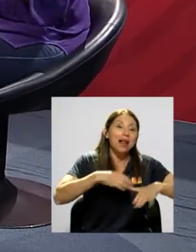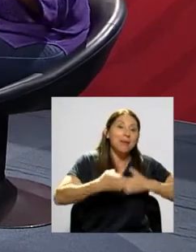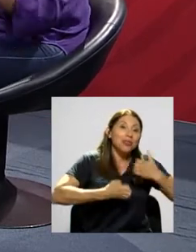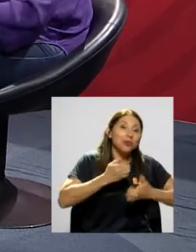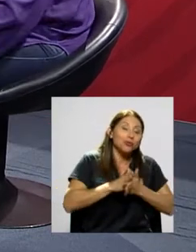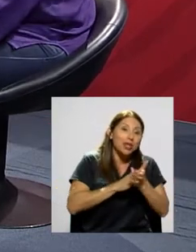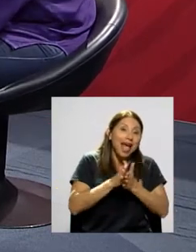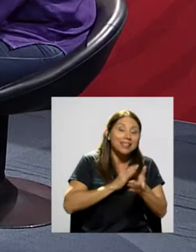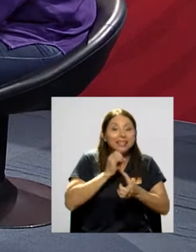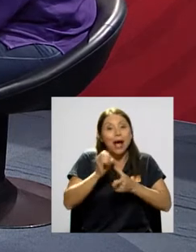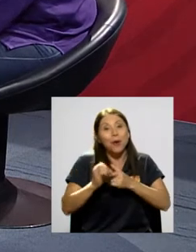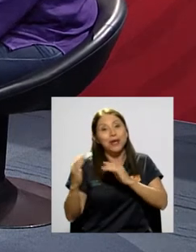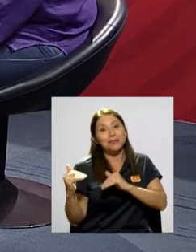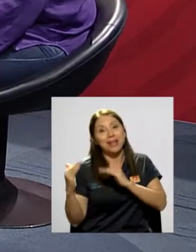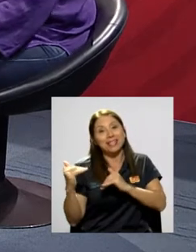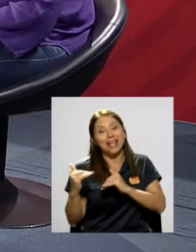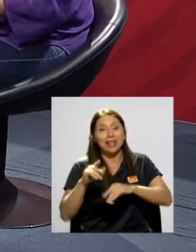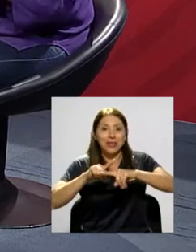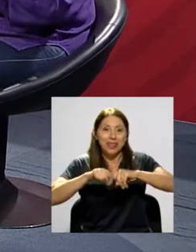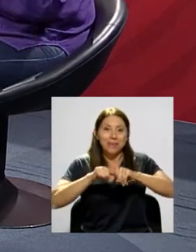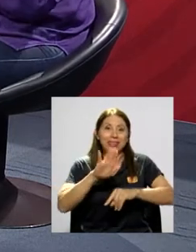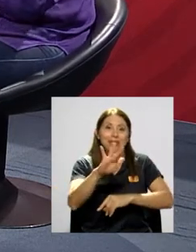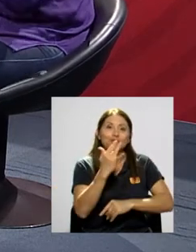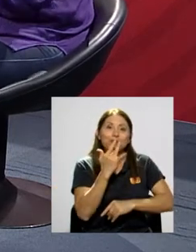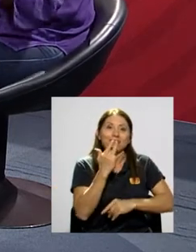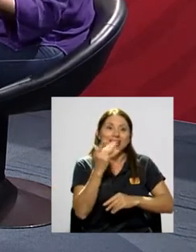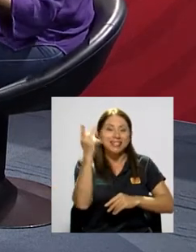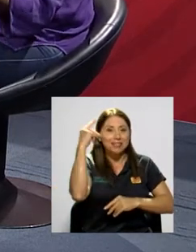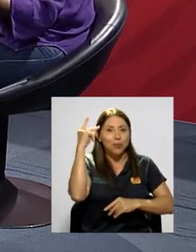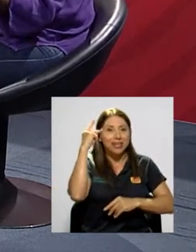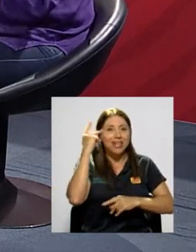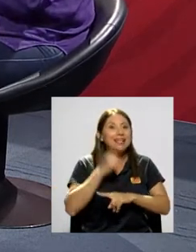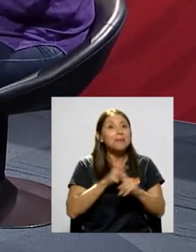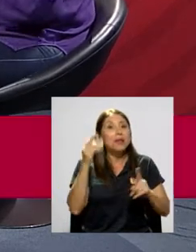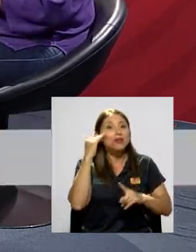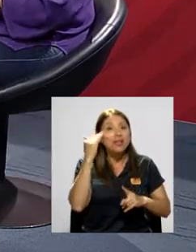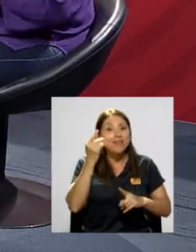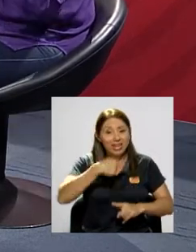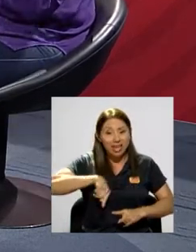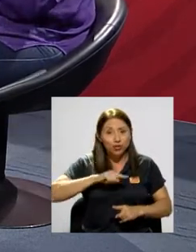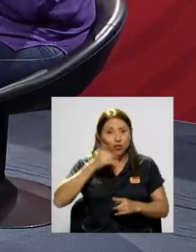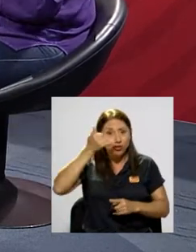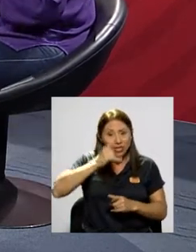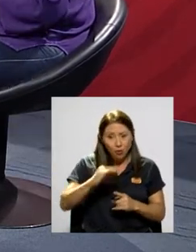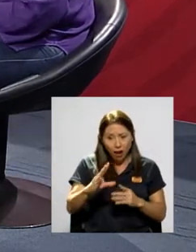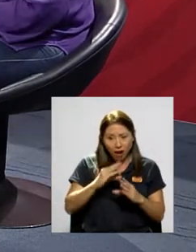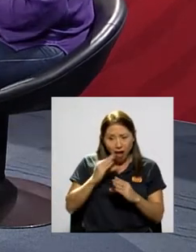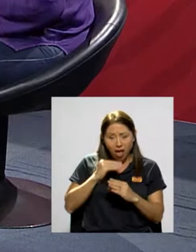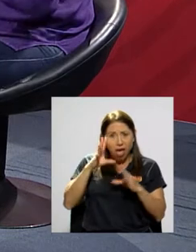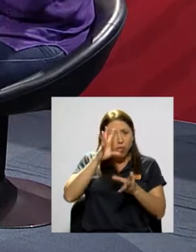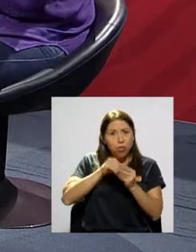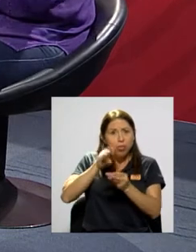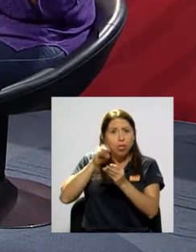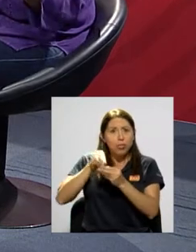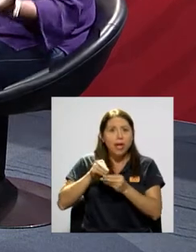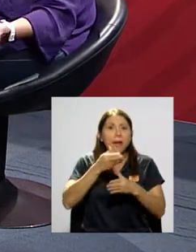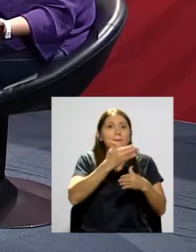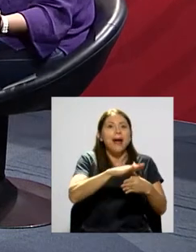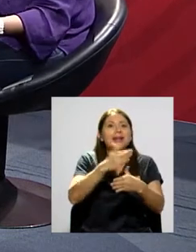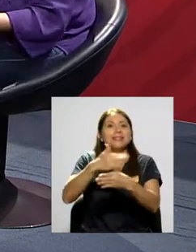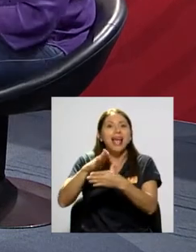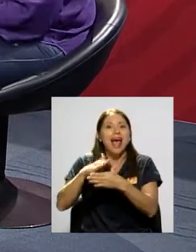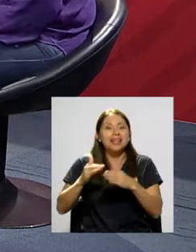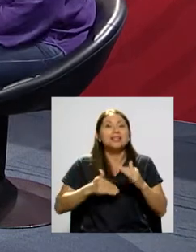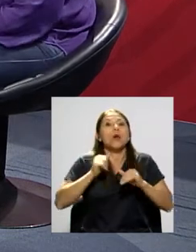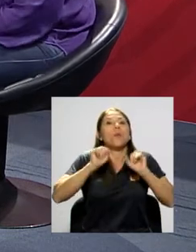sean sus preferencias político-partidarias, pero a saber que estos reportes que nos entran son parciales, pueden haber apelaciones, no representan la realidad